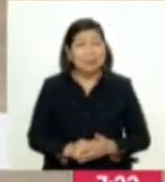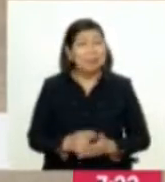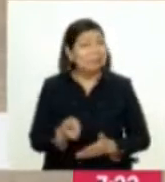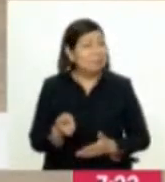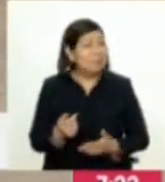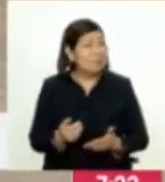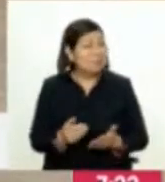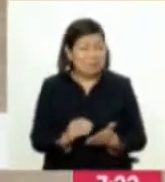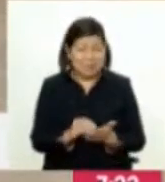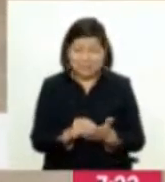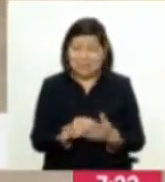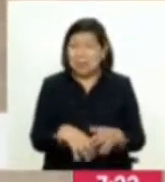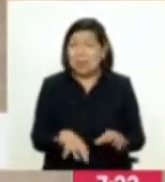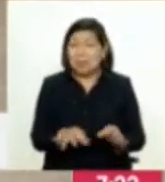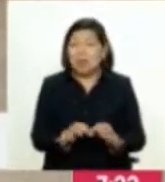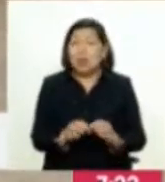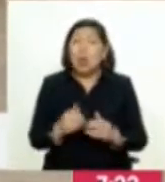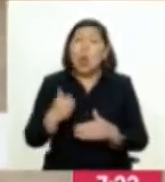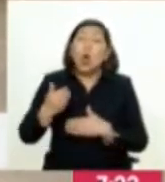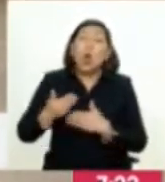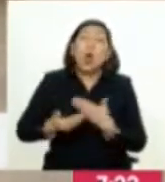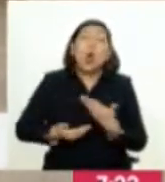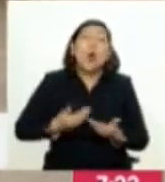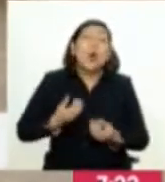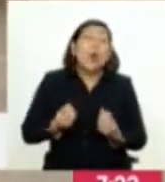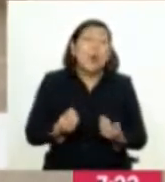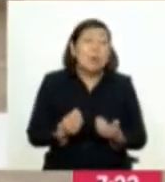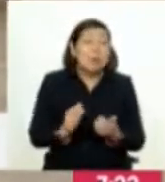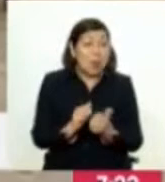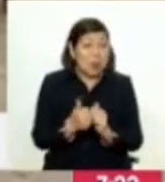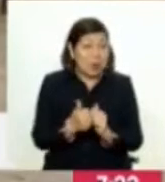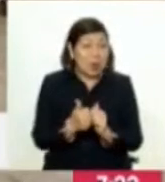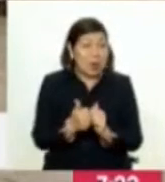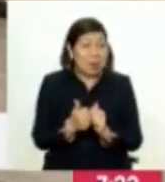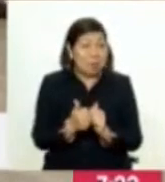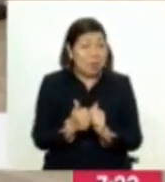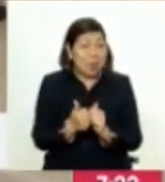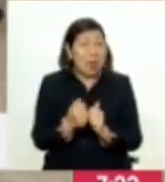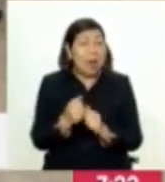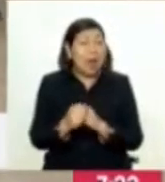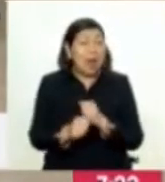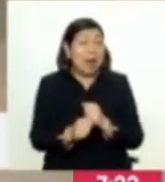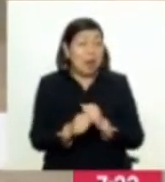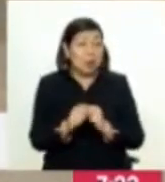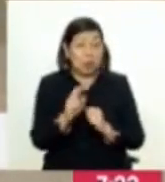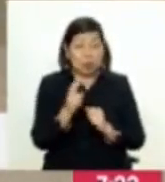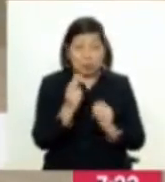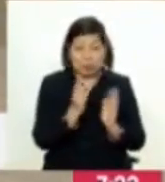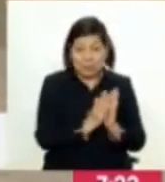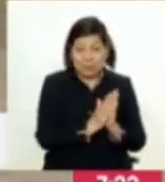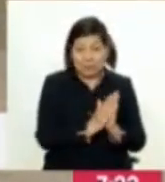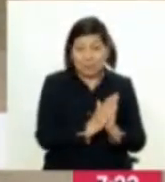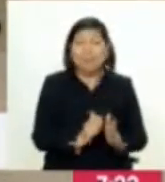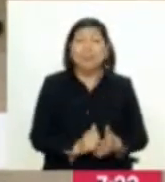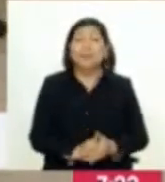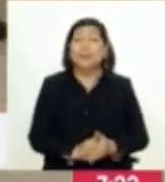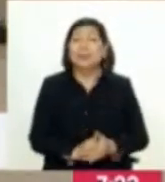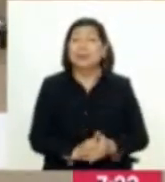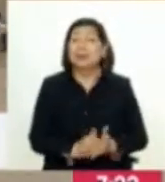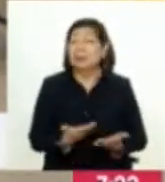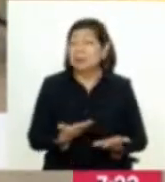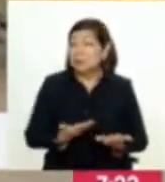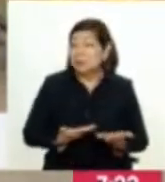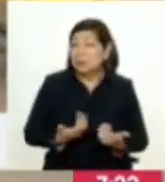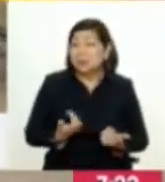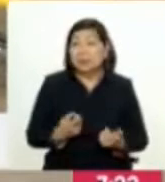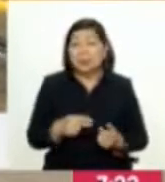automático, consecuencia de un cambio de timón a partir del año 2000, afortunadamente, ¿no?, a favor